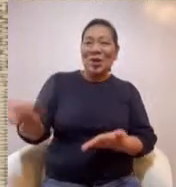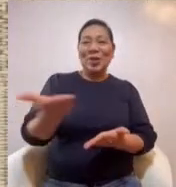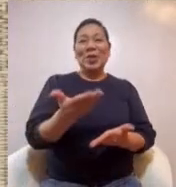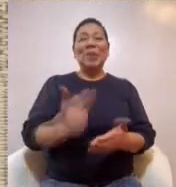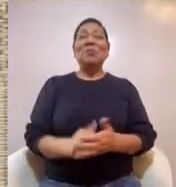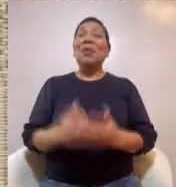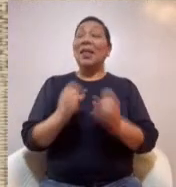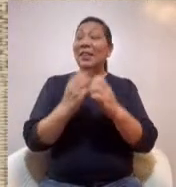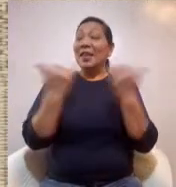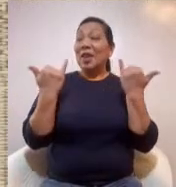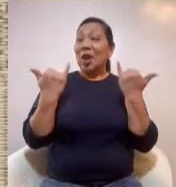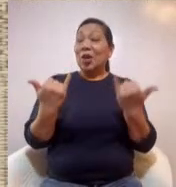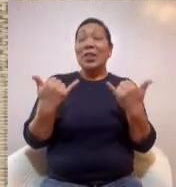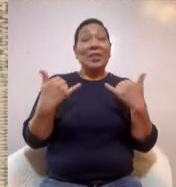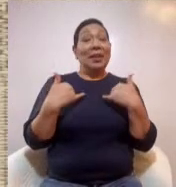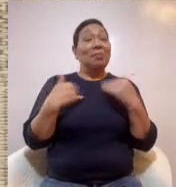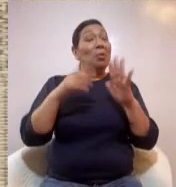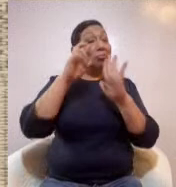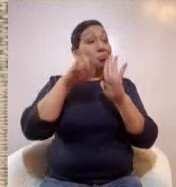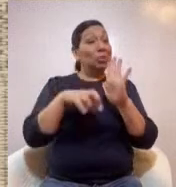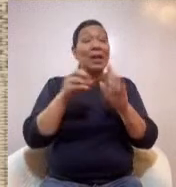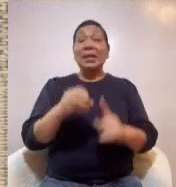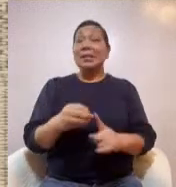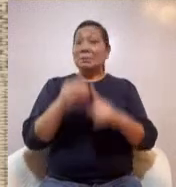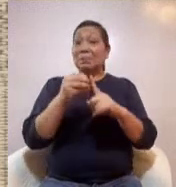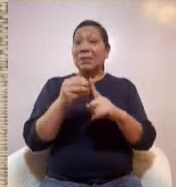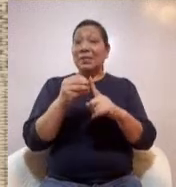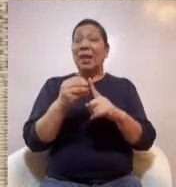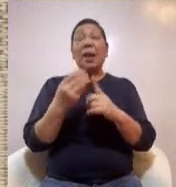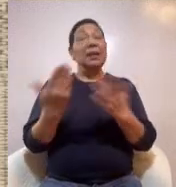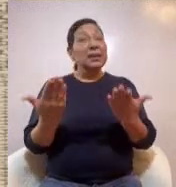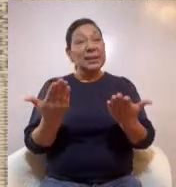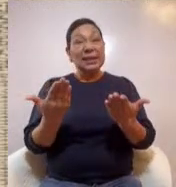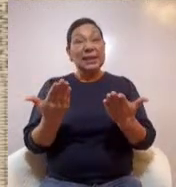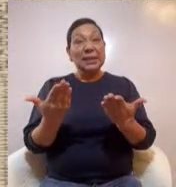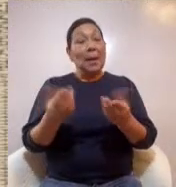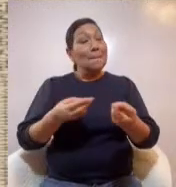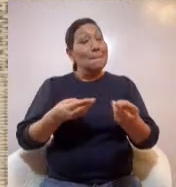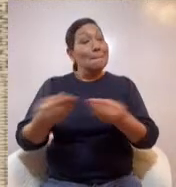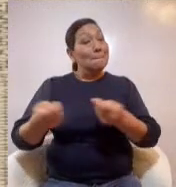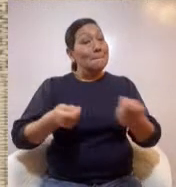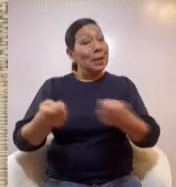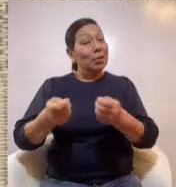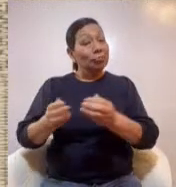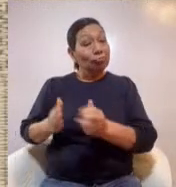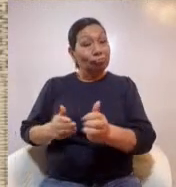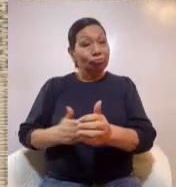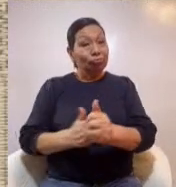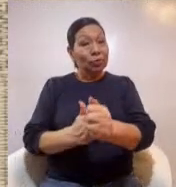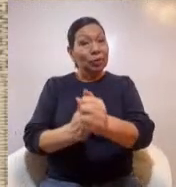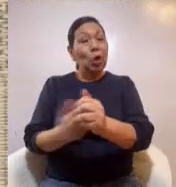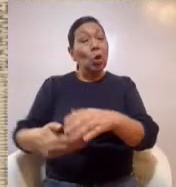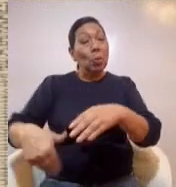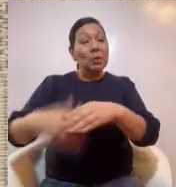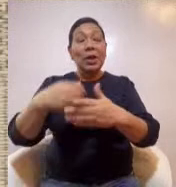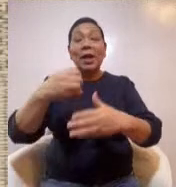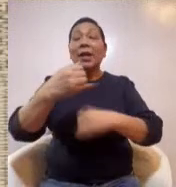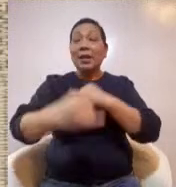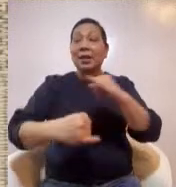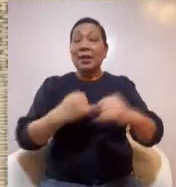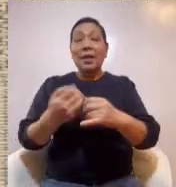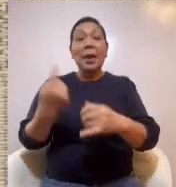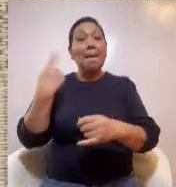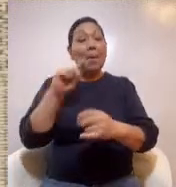Hola a todas y a todos. El día de hoy tenemos un programa especial destinado al mecanismo de seguimiento de la